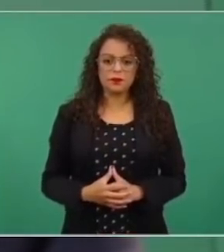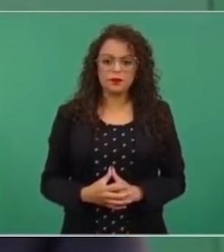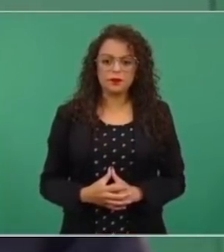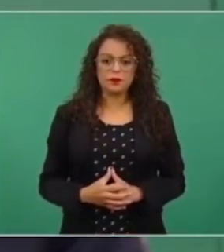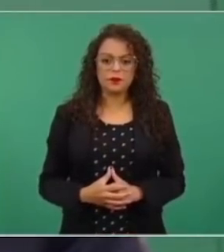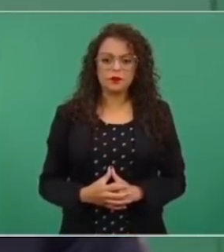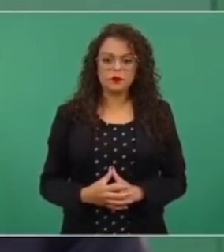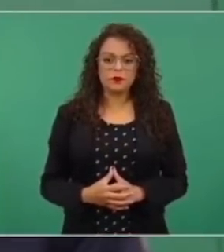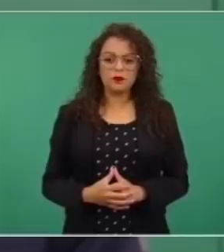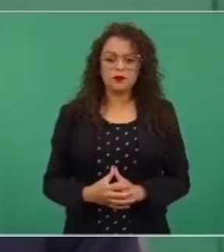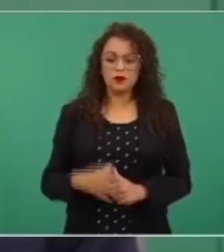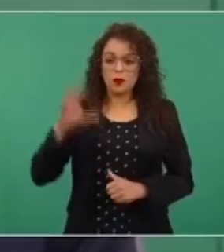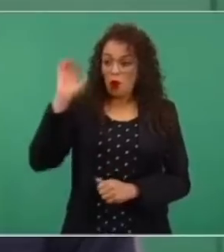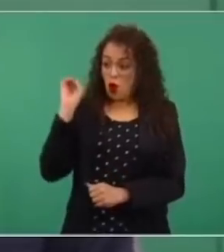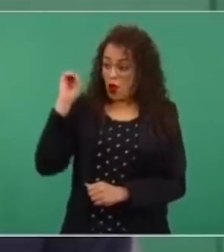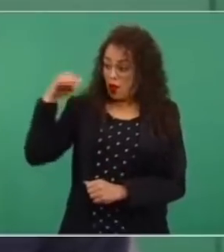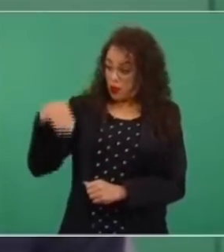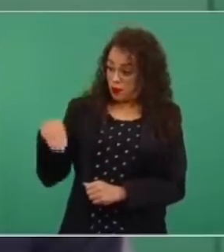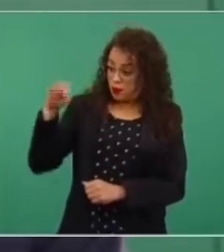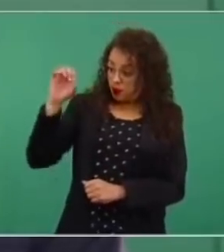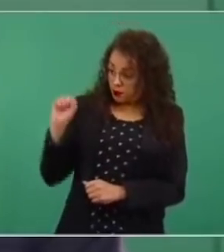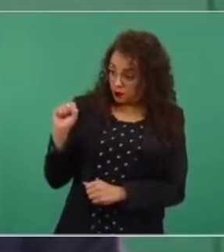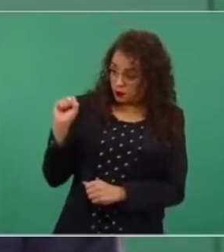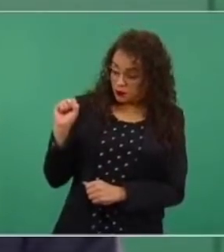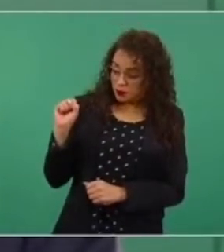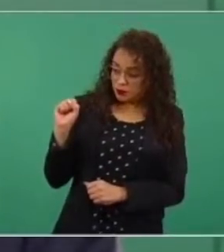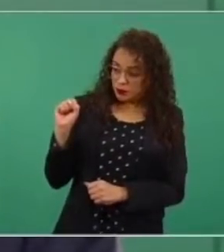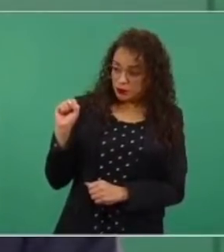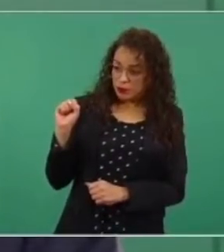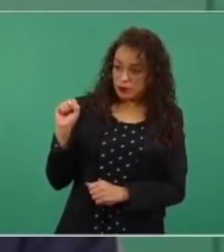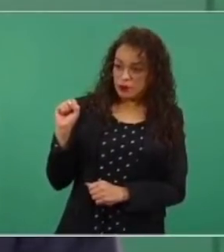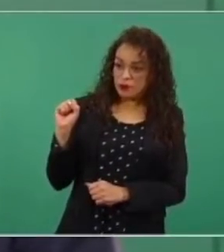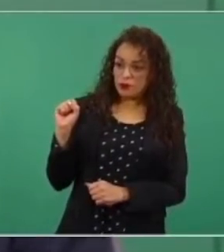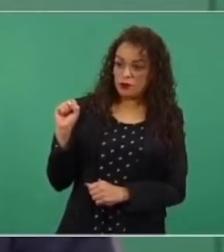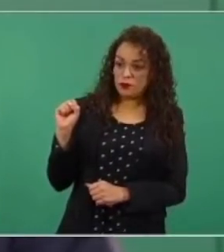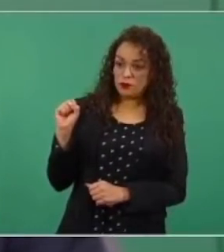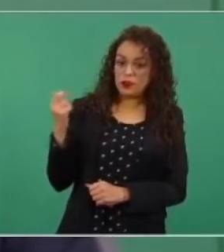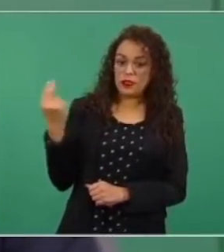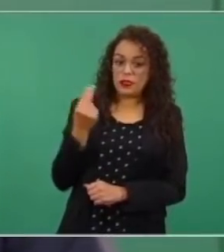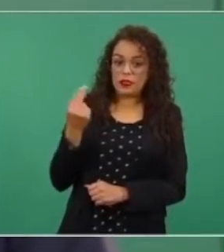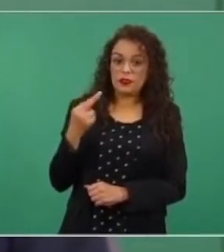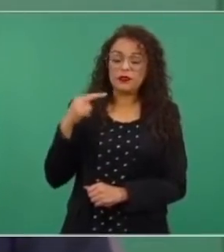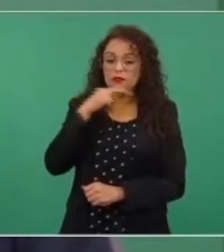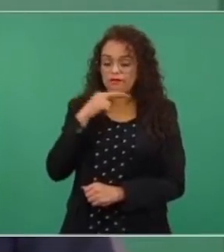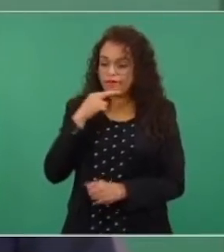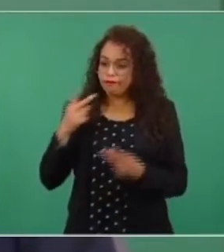Que ya la Organización Mundial de la Salud se apure,